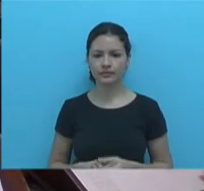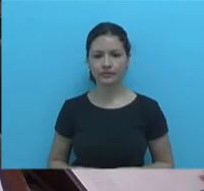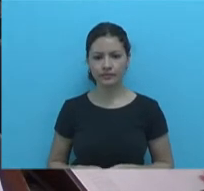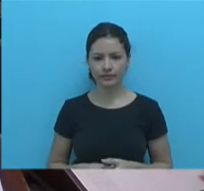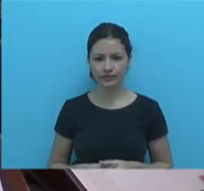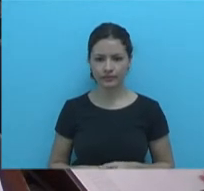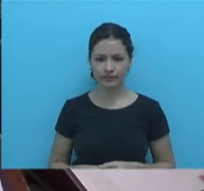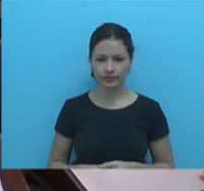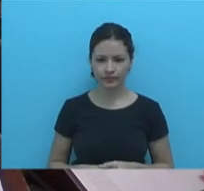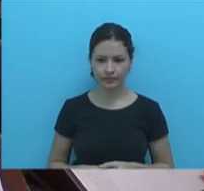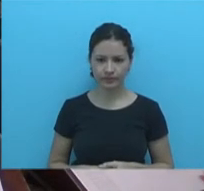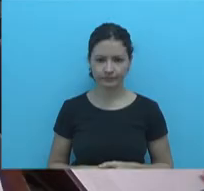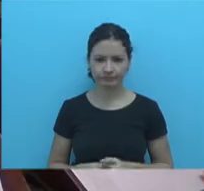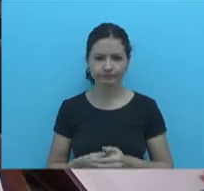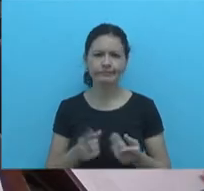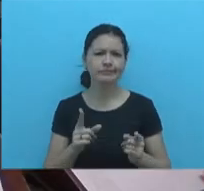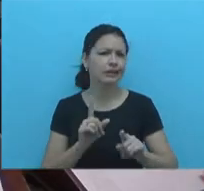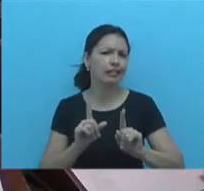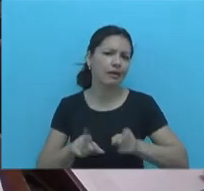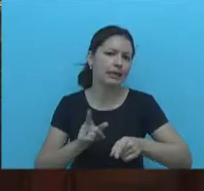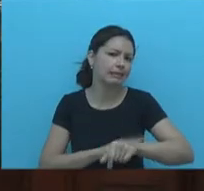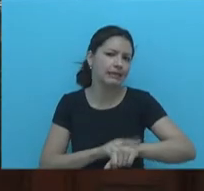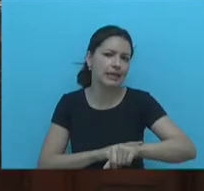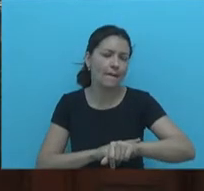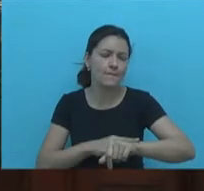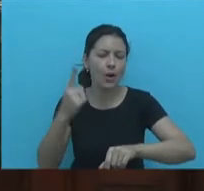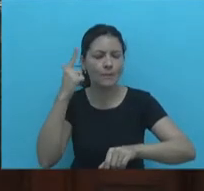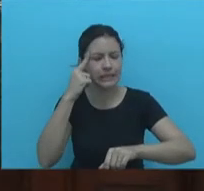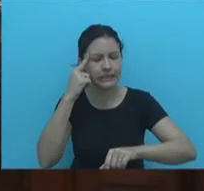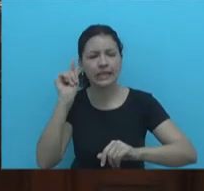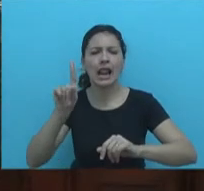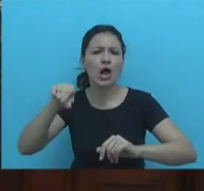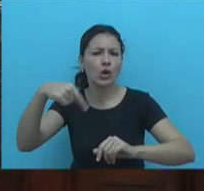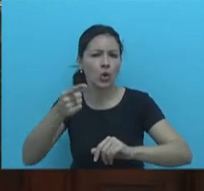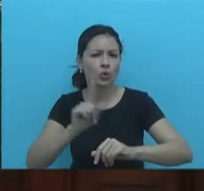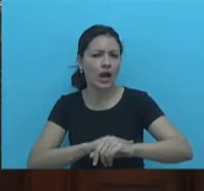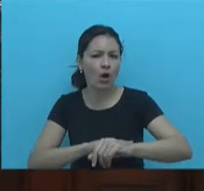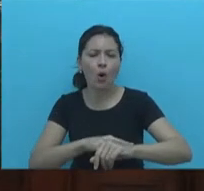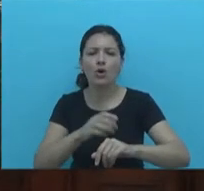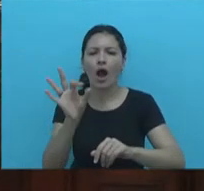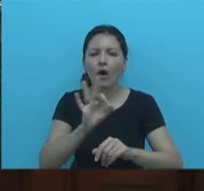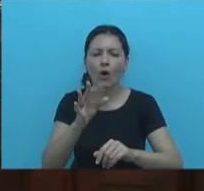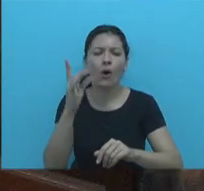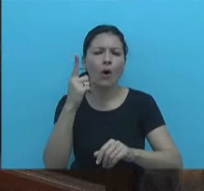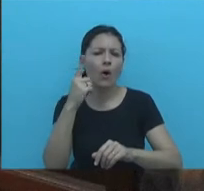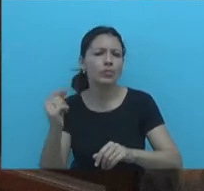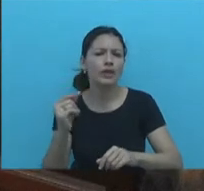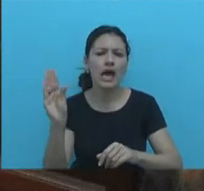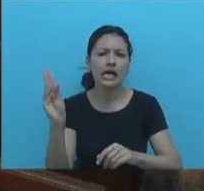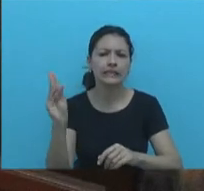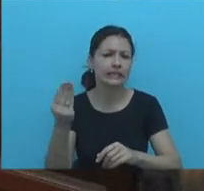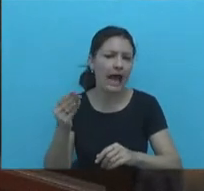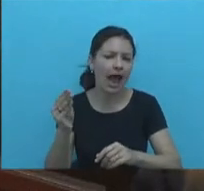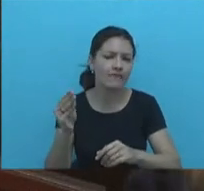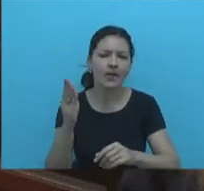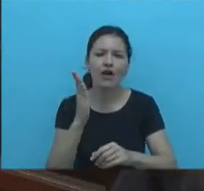es muy difícil coordinar un horario fuera de la escuela y que todos puedan. Y un taller un sábado a las 10 de la mañana no